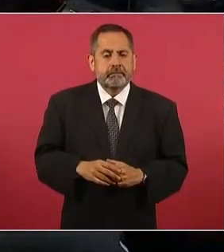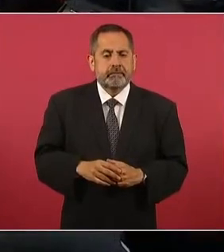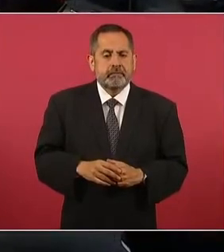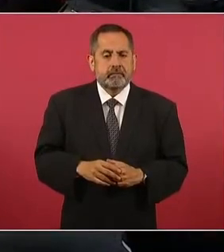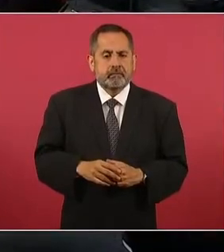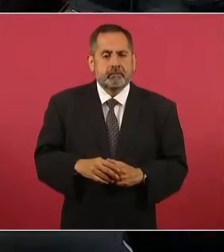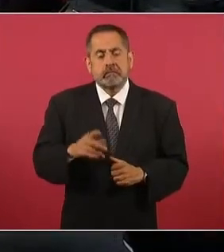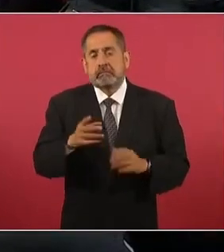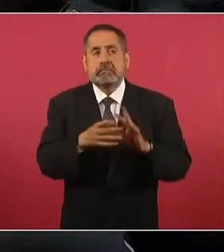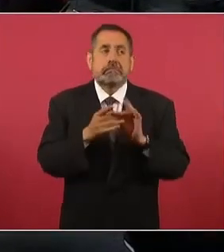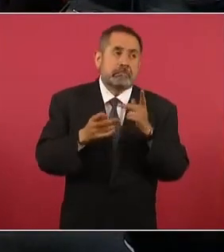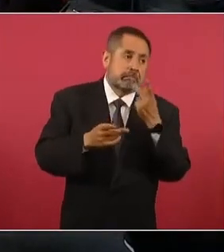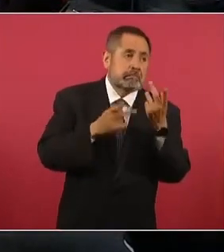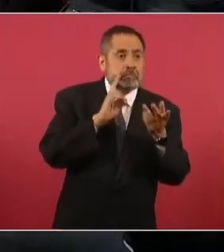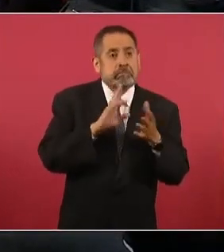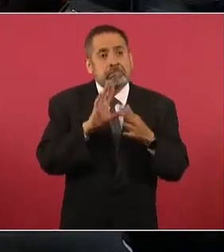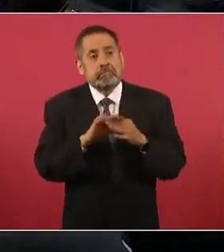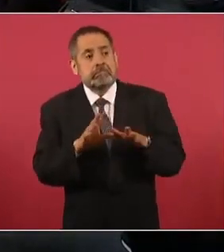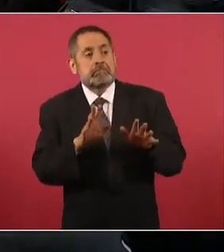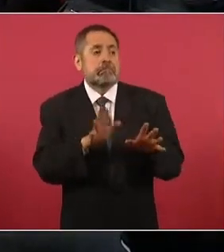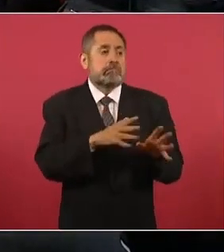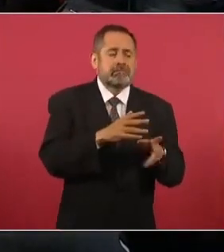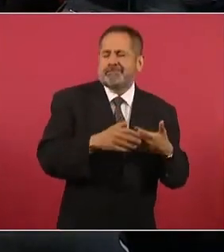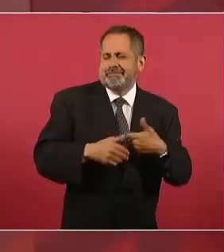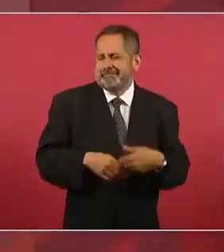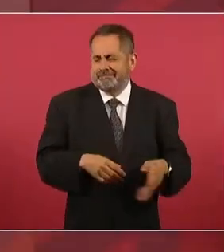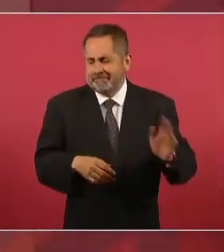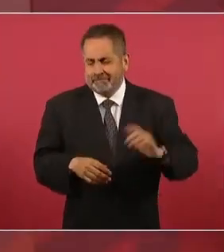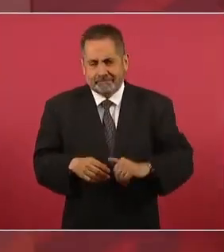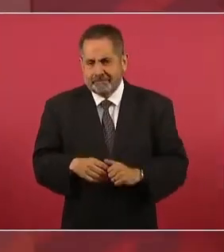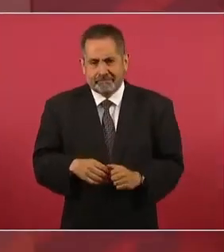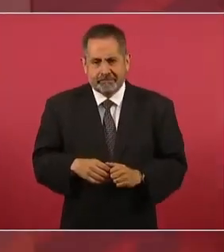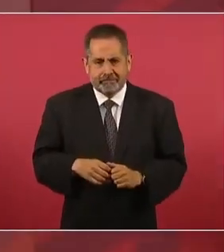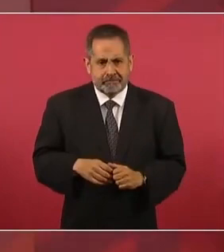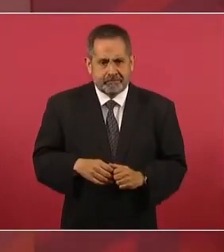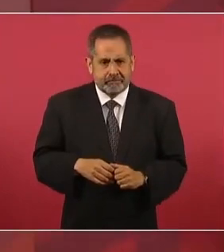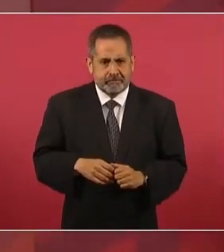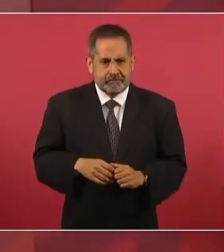no estar ahí. Imagínense si